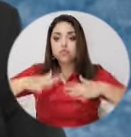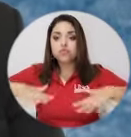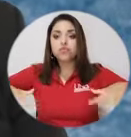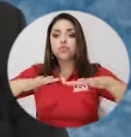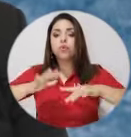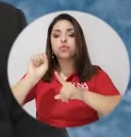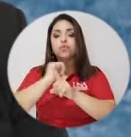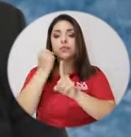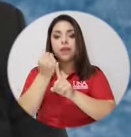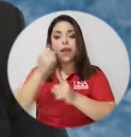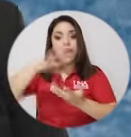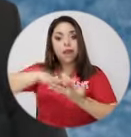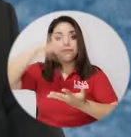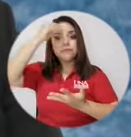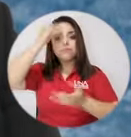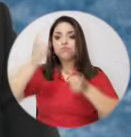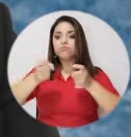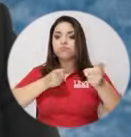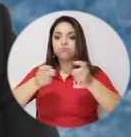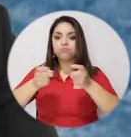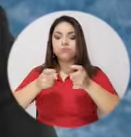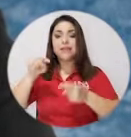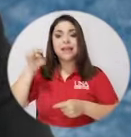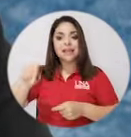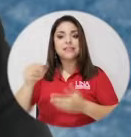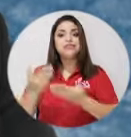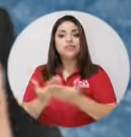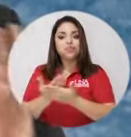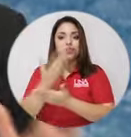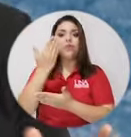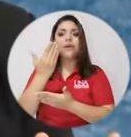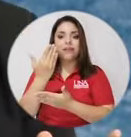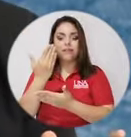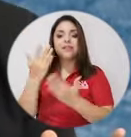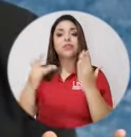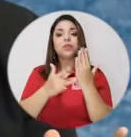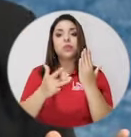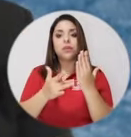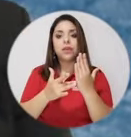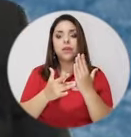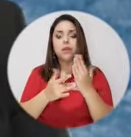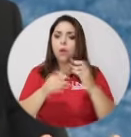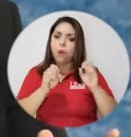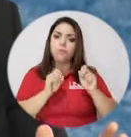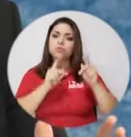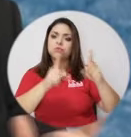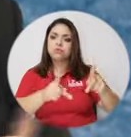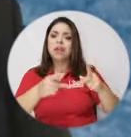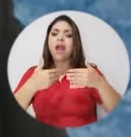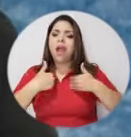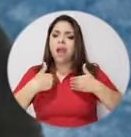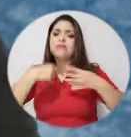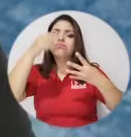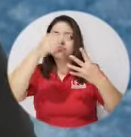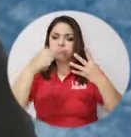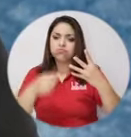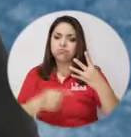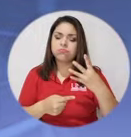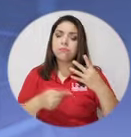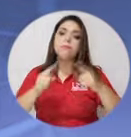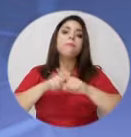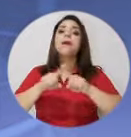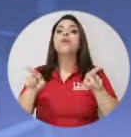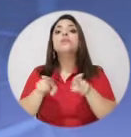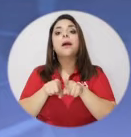a manejar esta nueva relación, tanto desde el punto de vista de sus oportunidades, que son muchísimas sin duda alguna, pero también desde el punto de vista de